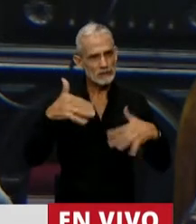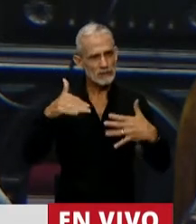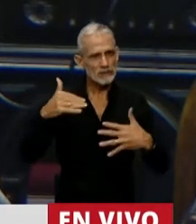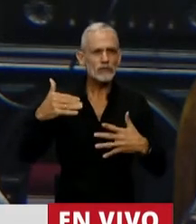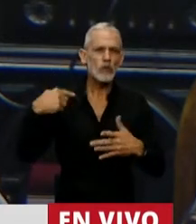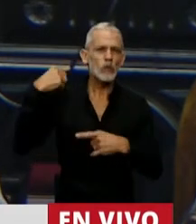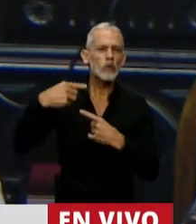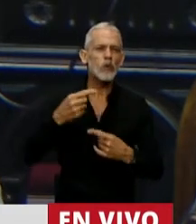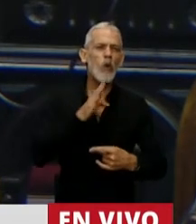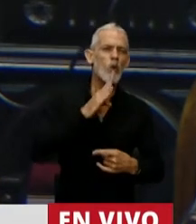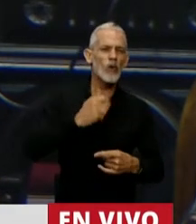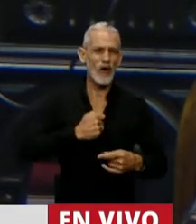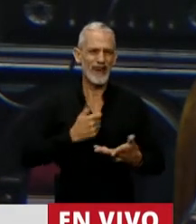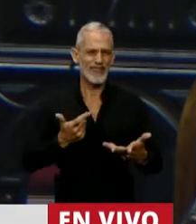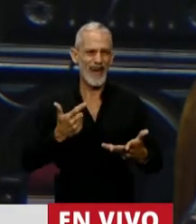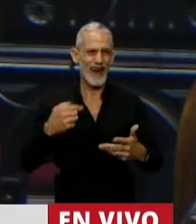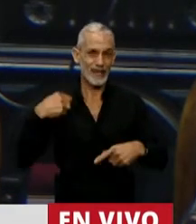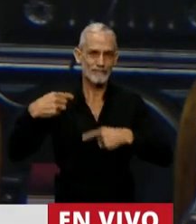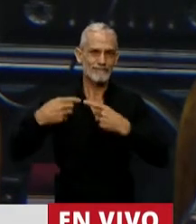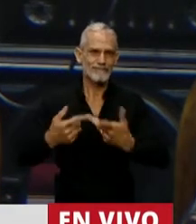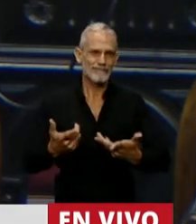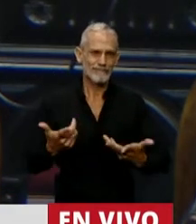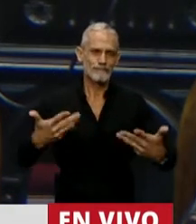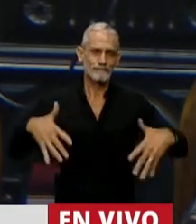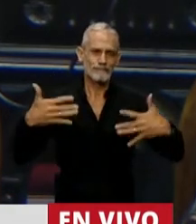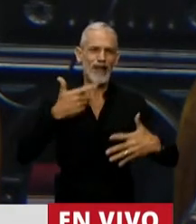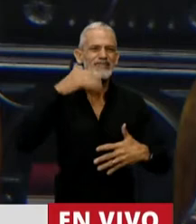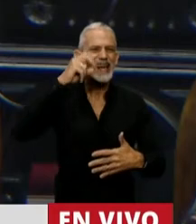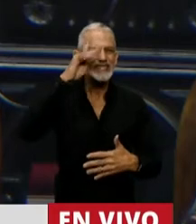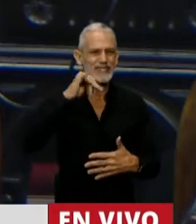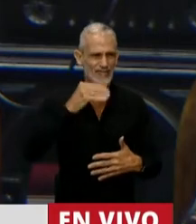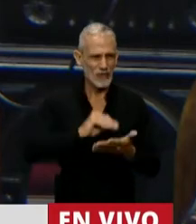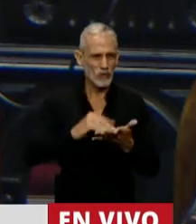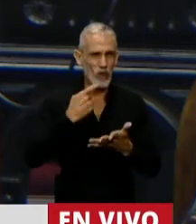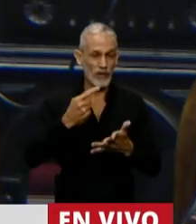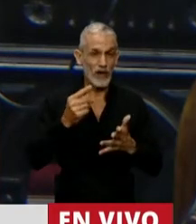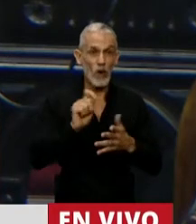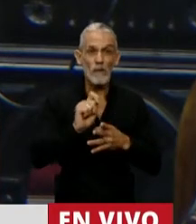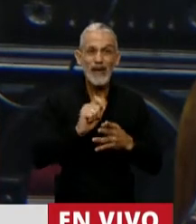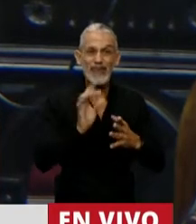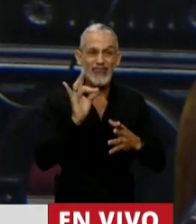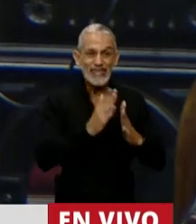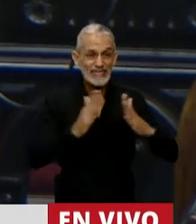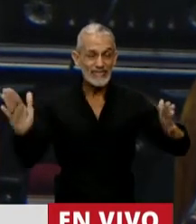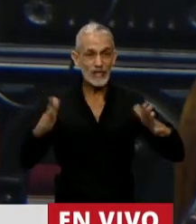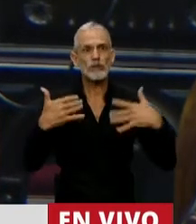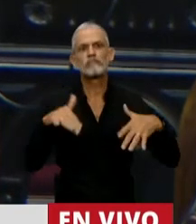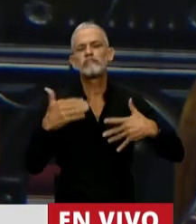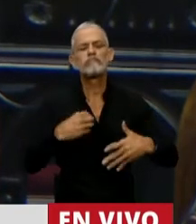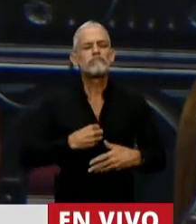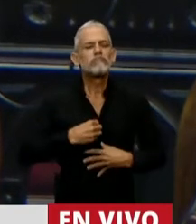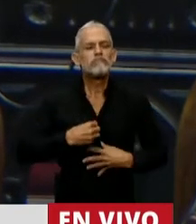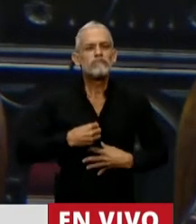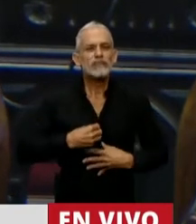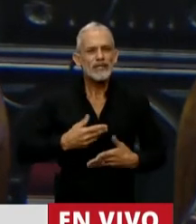tradición judeocristiana, lo dijo recién el diputado Sánchez, en un mes que es muy caro estos